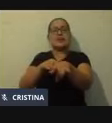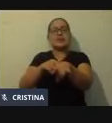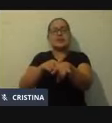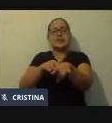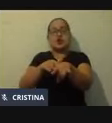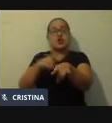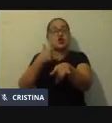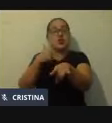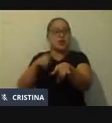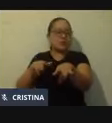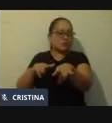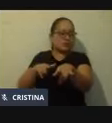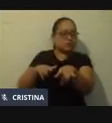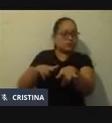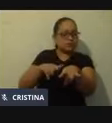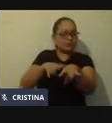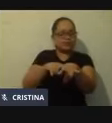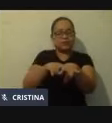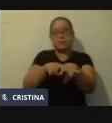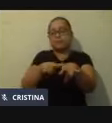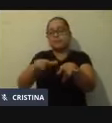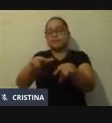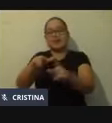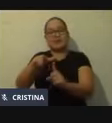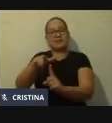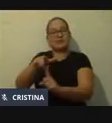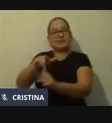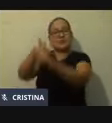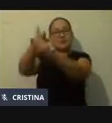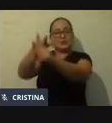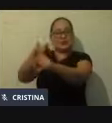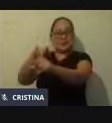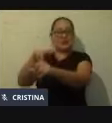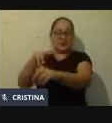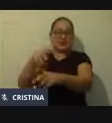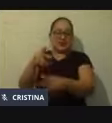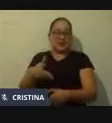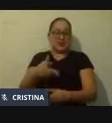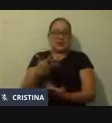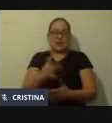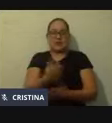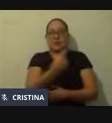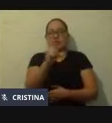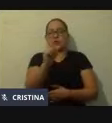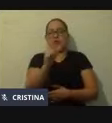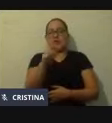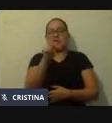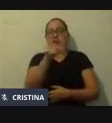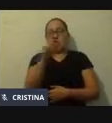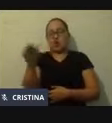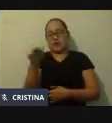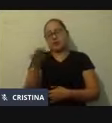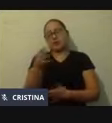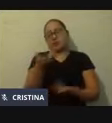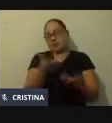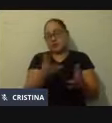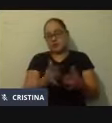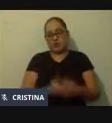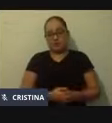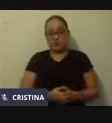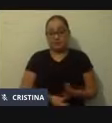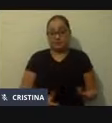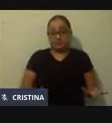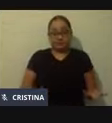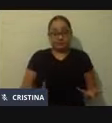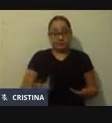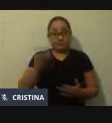chocar con el coche, choqué con un poste a más de 120 kilómetros por hora. Cuando eso me pasó, pues obviamente